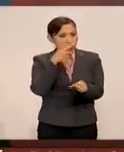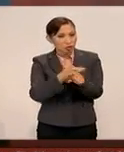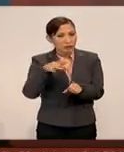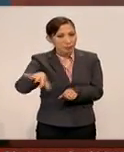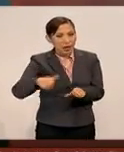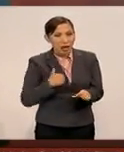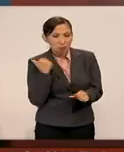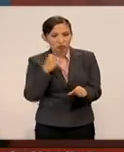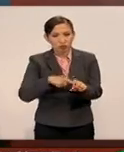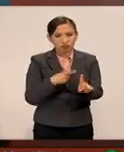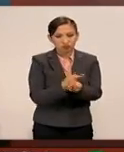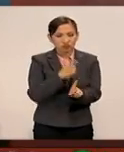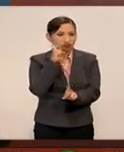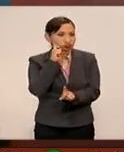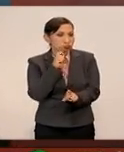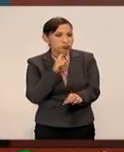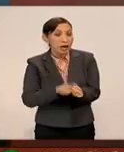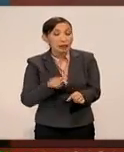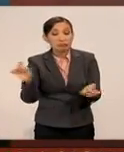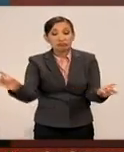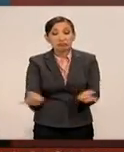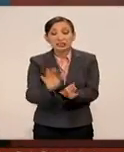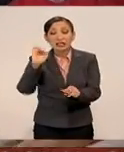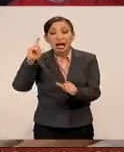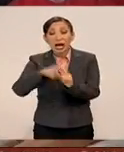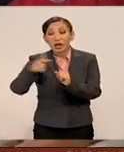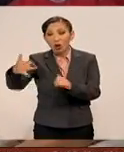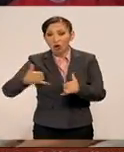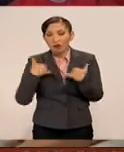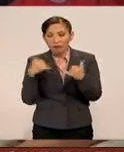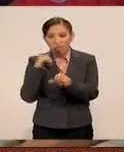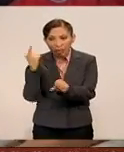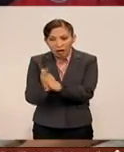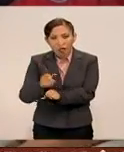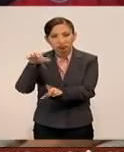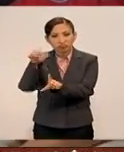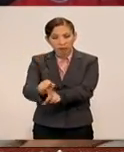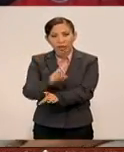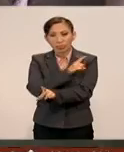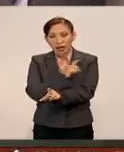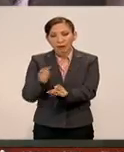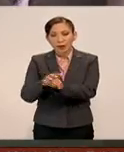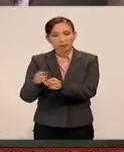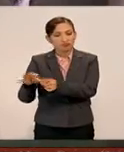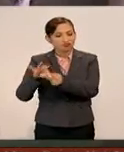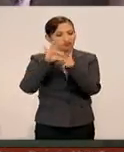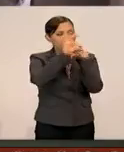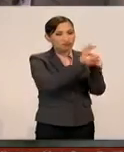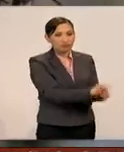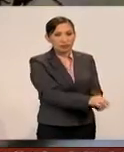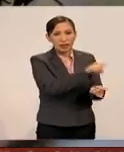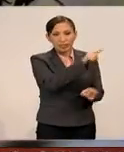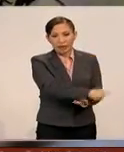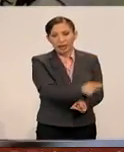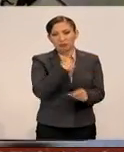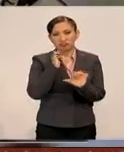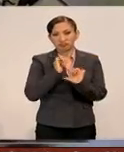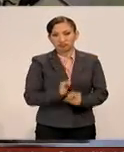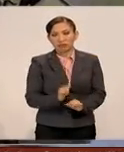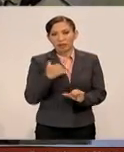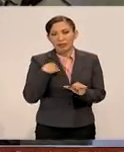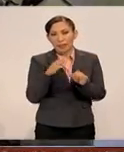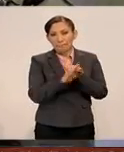responsables de abuso sexual. En caso de que alguno de los jóvenes sea ubicado y detenido, deberá quedar a disposición de las